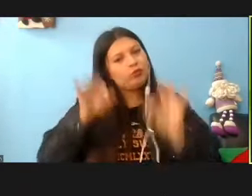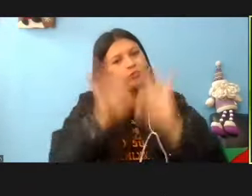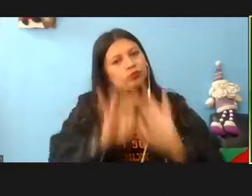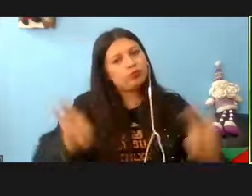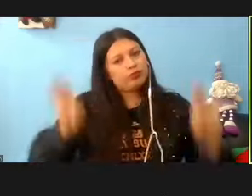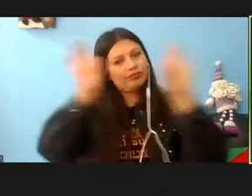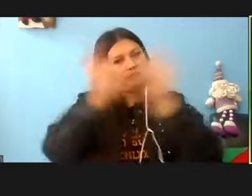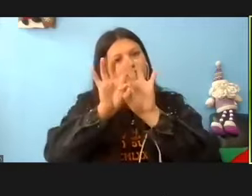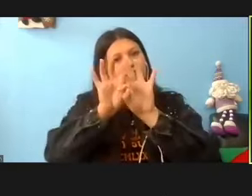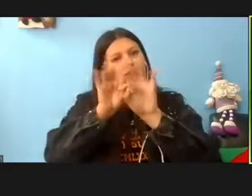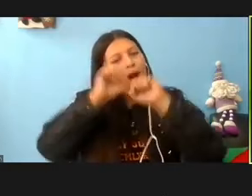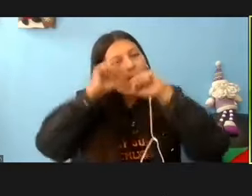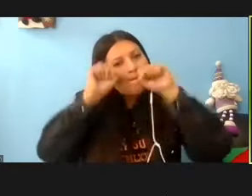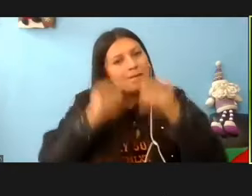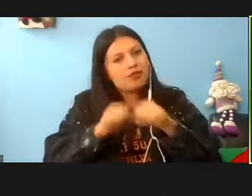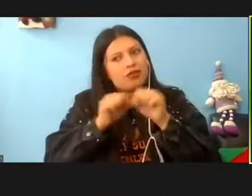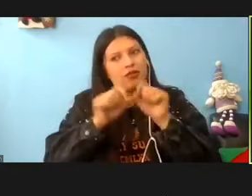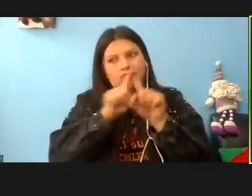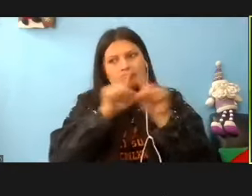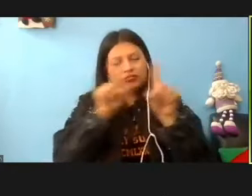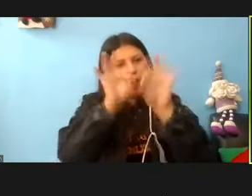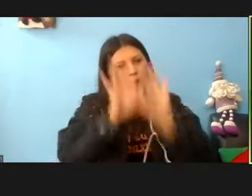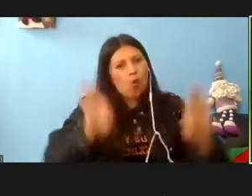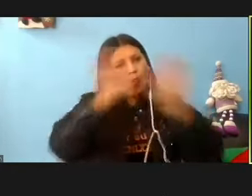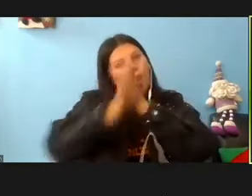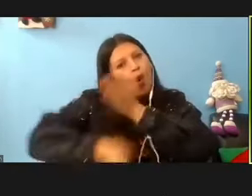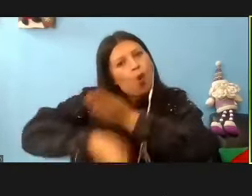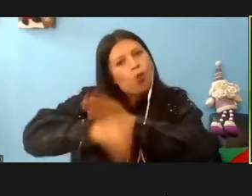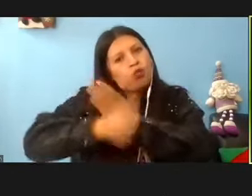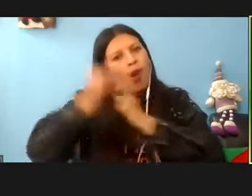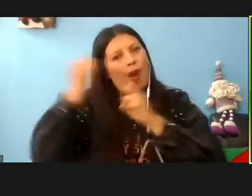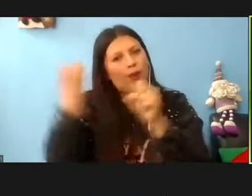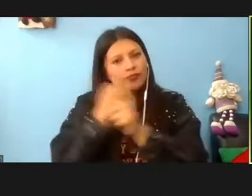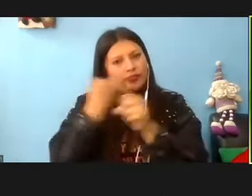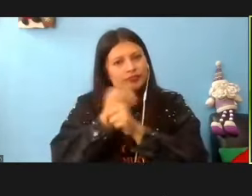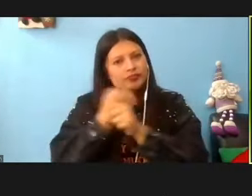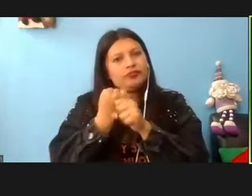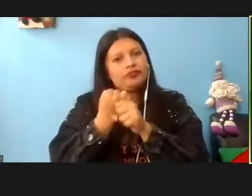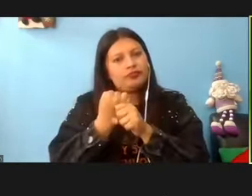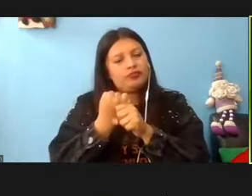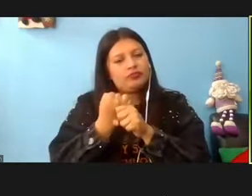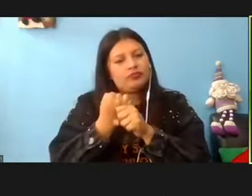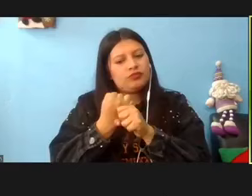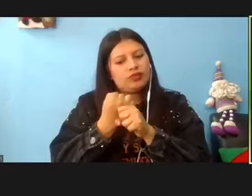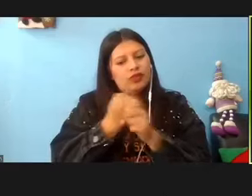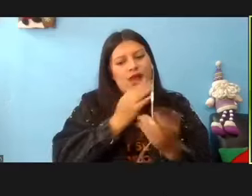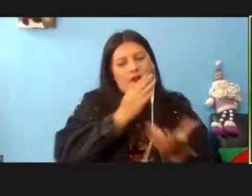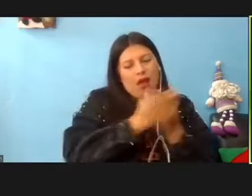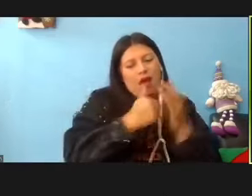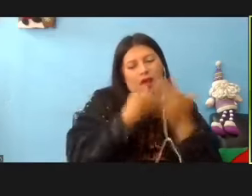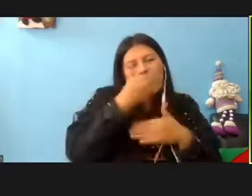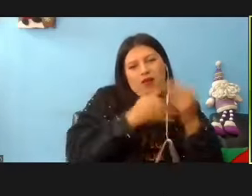importante poder resaltar y poder continuar trabajando a partir de lo que